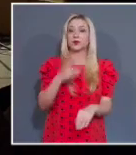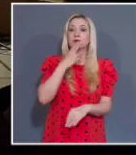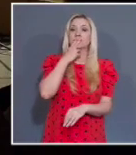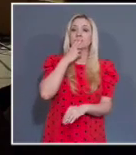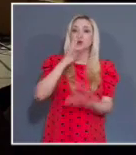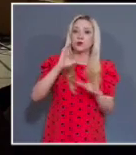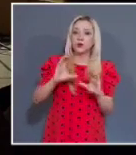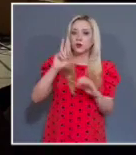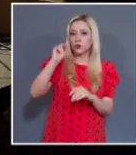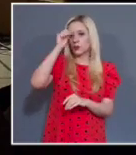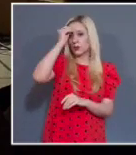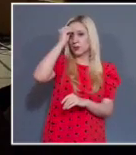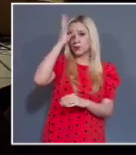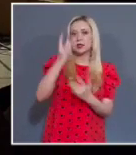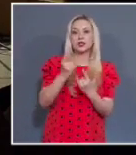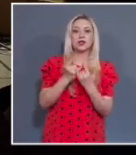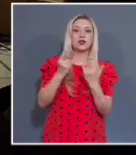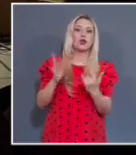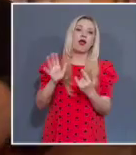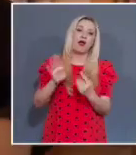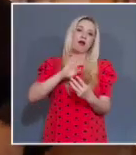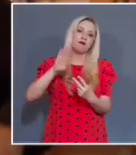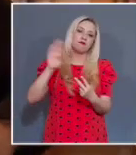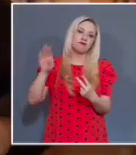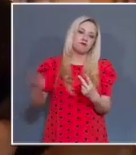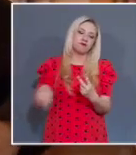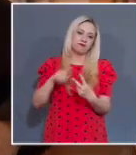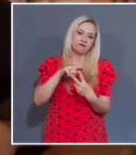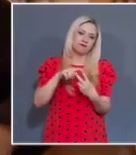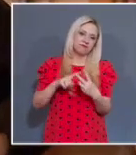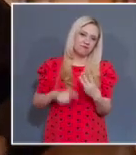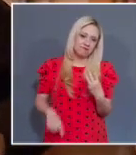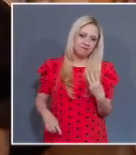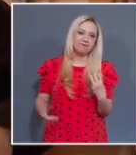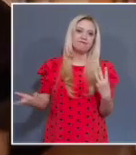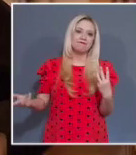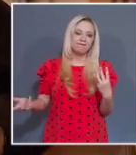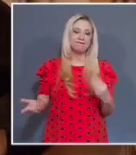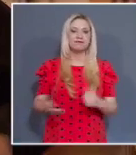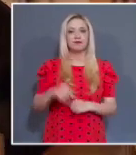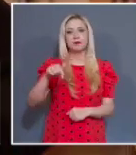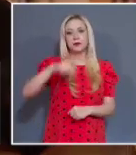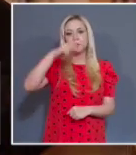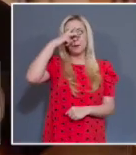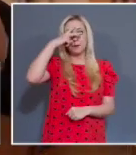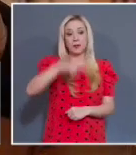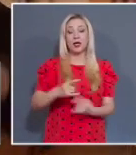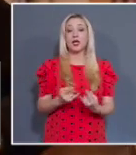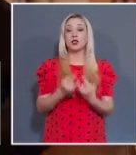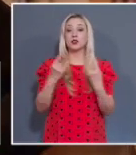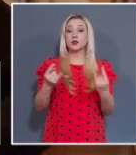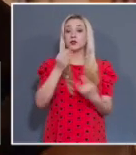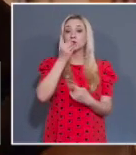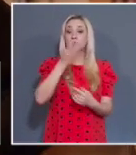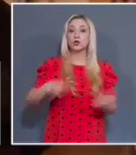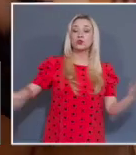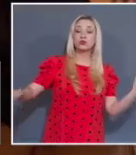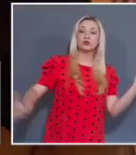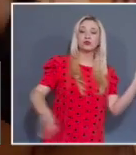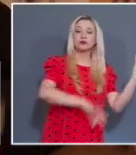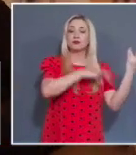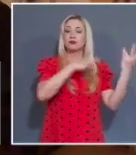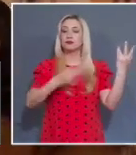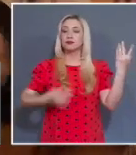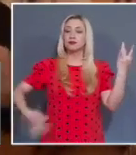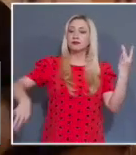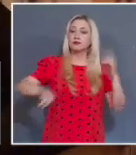compositores ya fallecidos. Esto nos dijeron. México ha dado una producción muy importante de música de concierto a lo largo de los siglos, yo